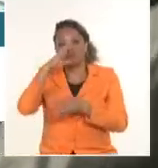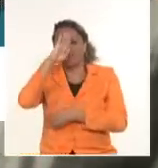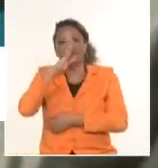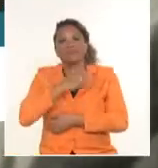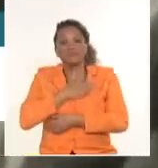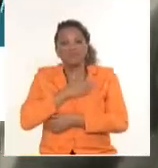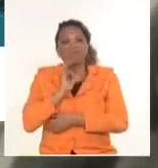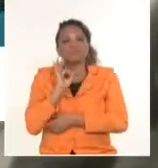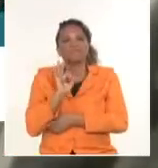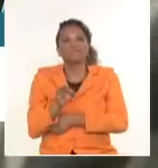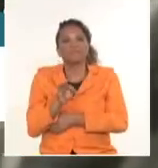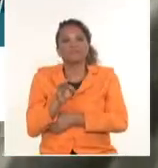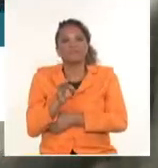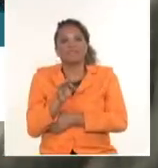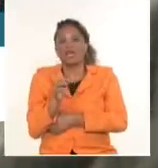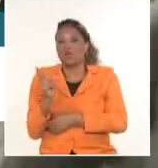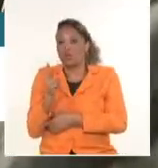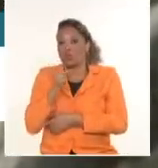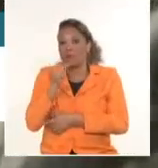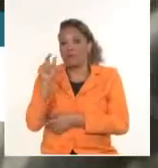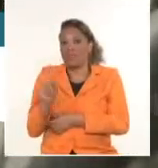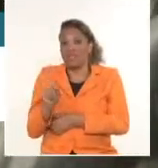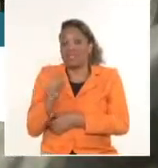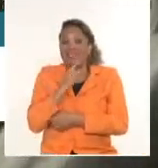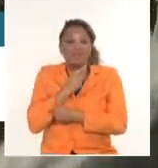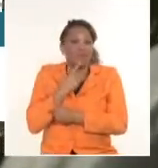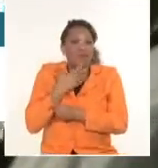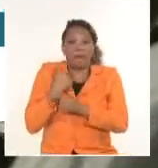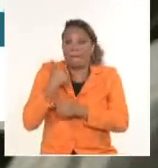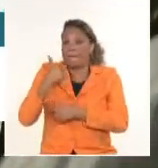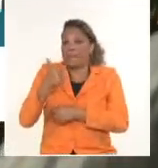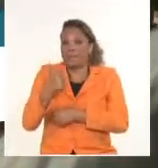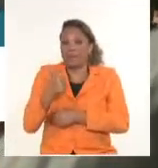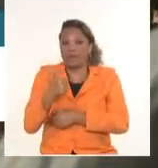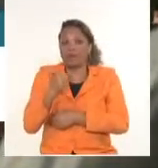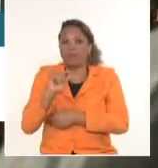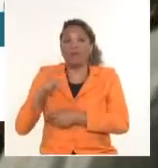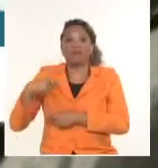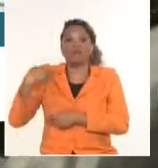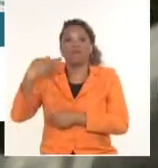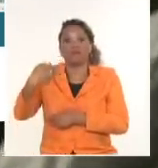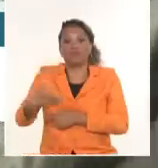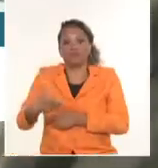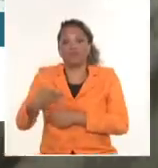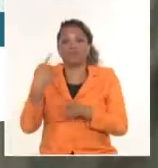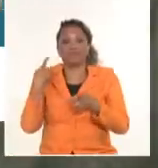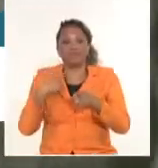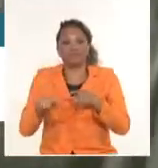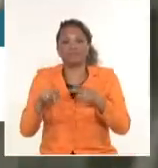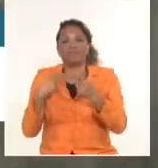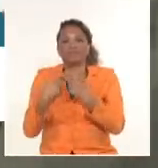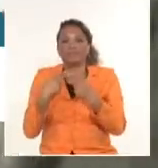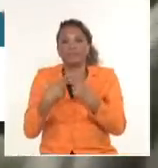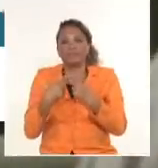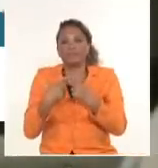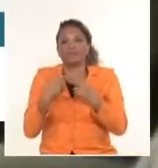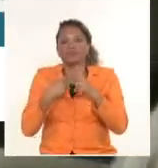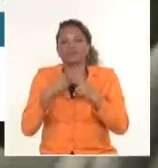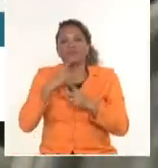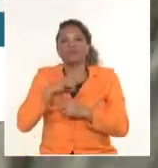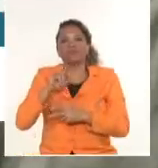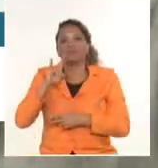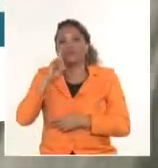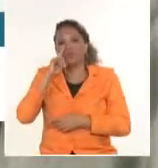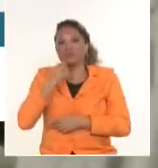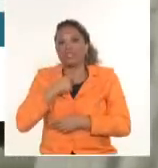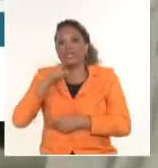también, Rey, Lady, una de las grandes figuras de cara al próximo ciclo olímpico, como lo es también Yusleili Guzmán, aunque esta quizás